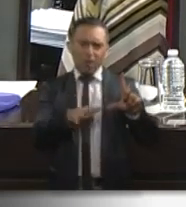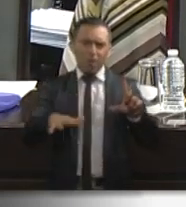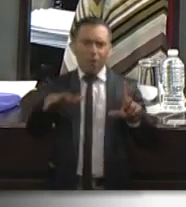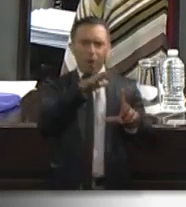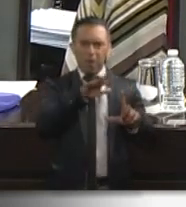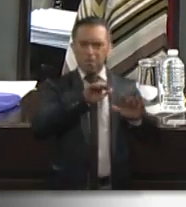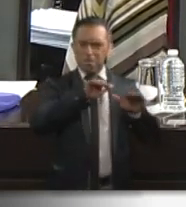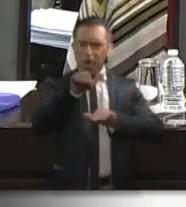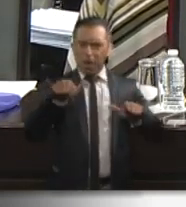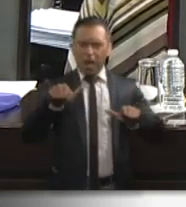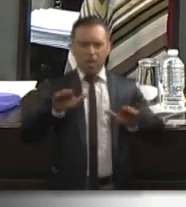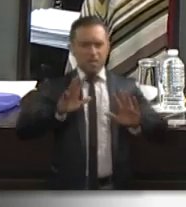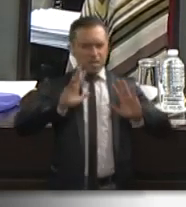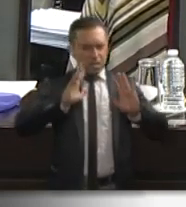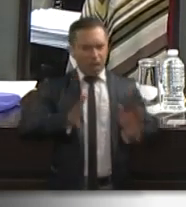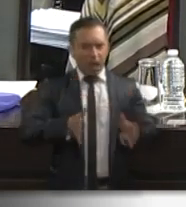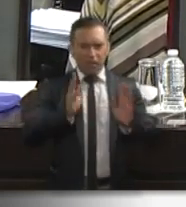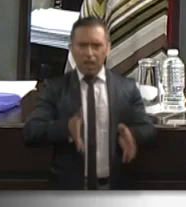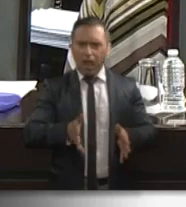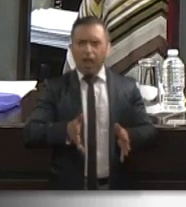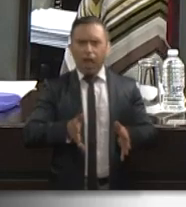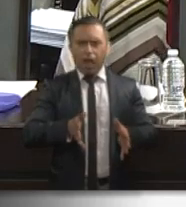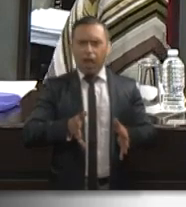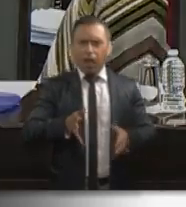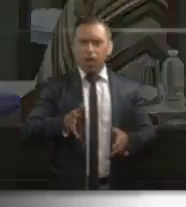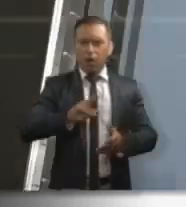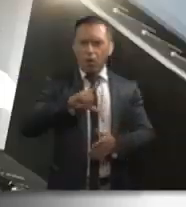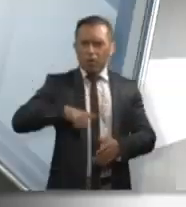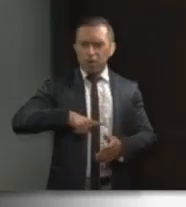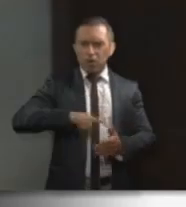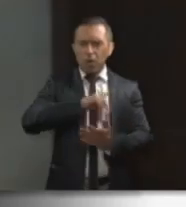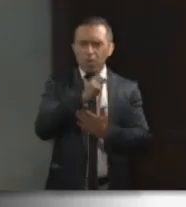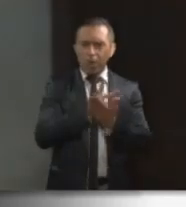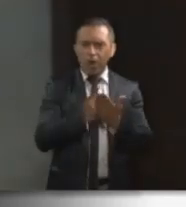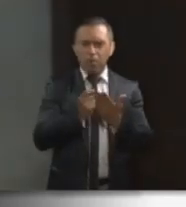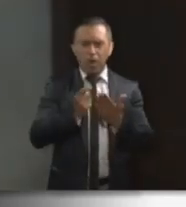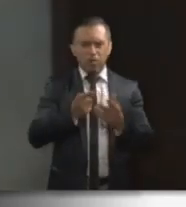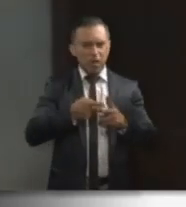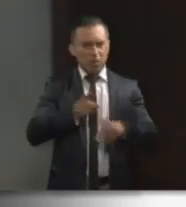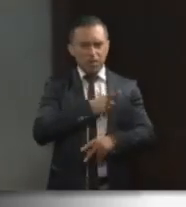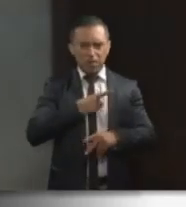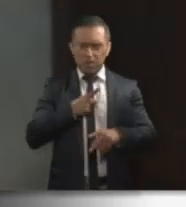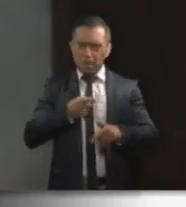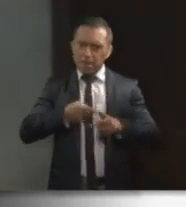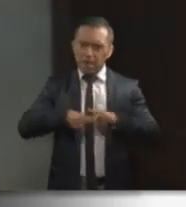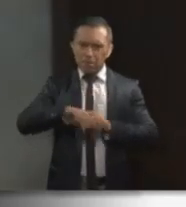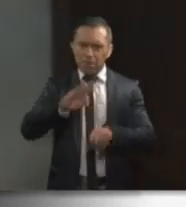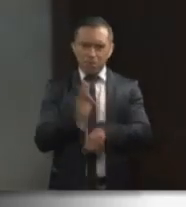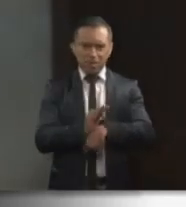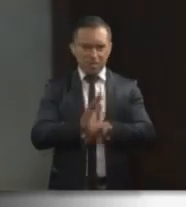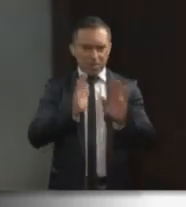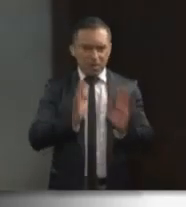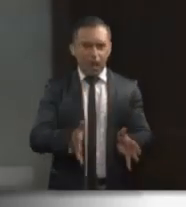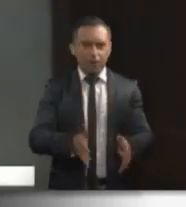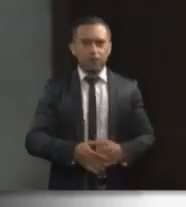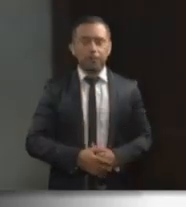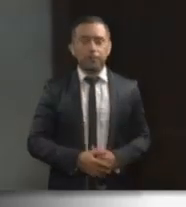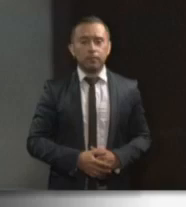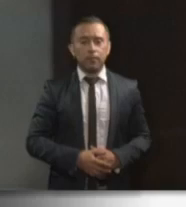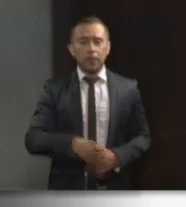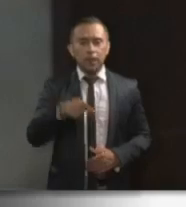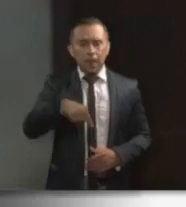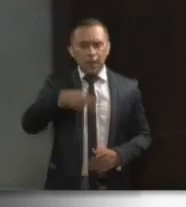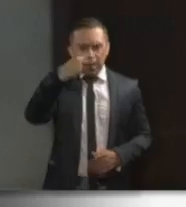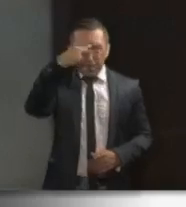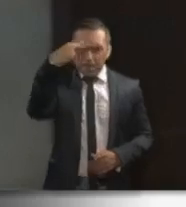implementen ya todos los protocolos que tenemos méxico está viviendo una grave